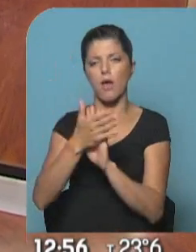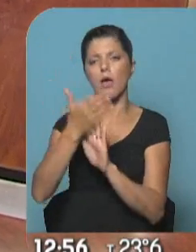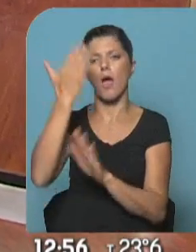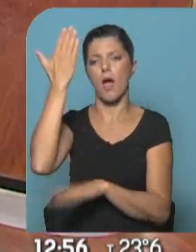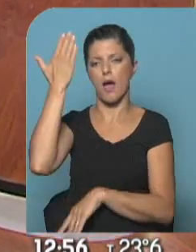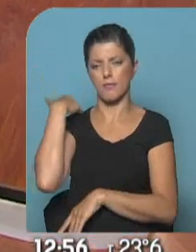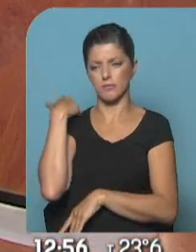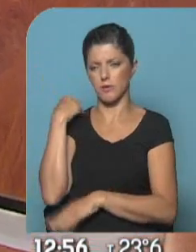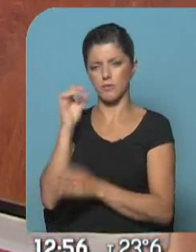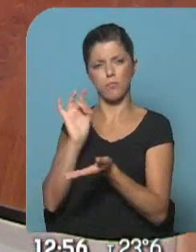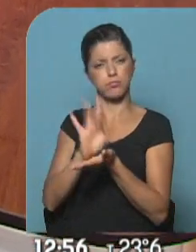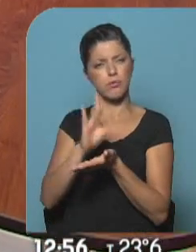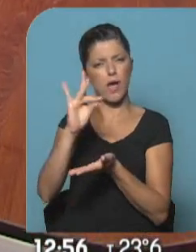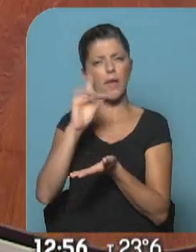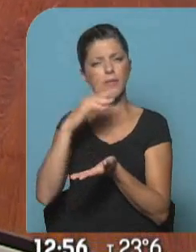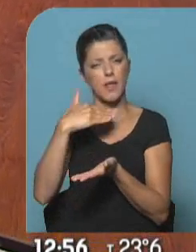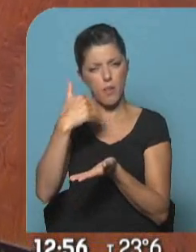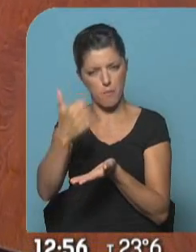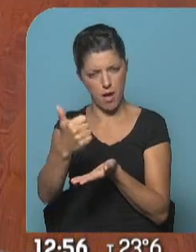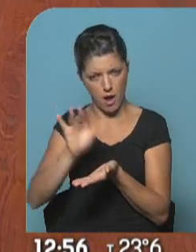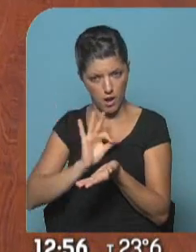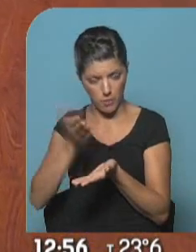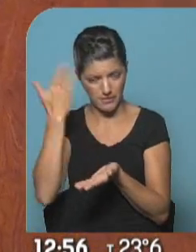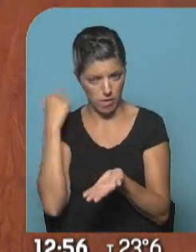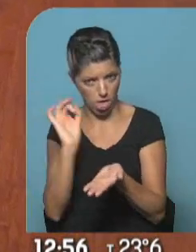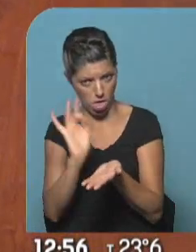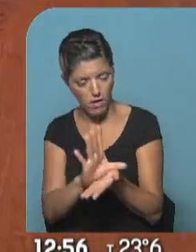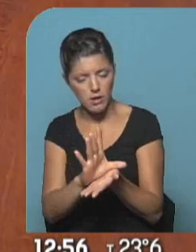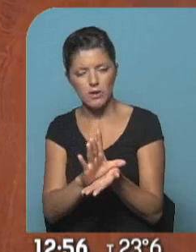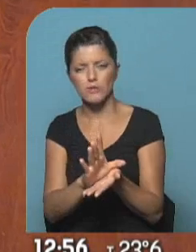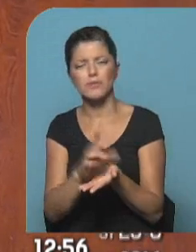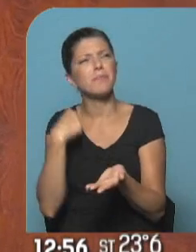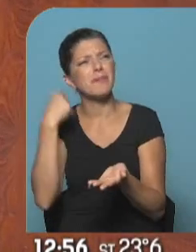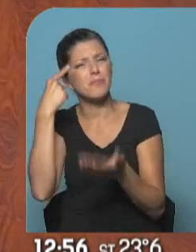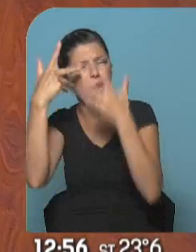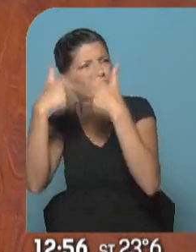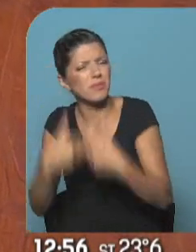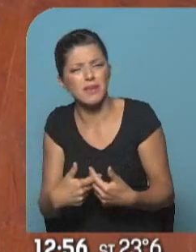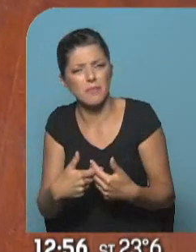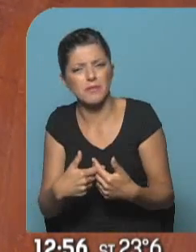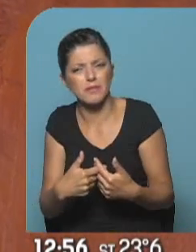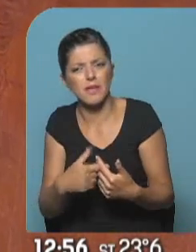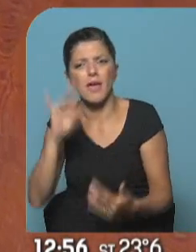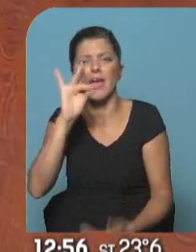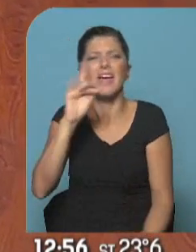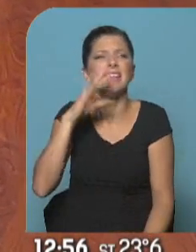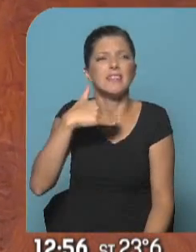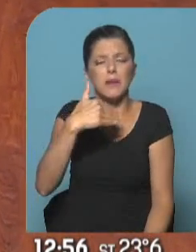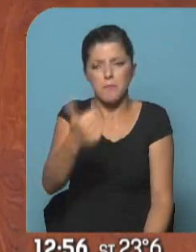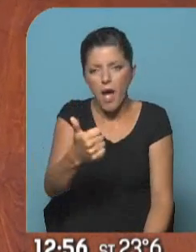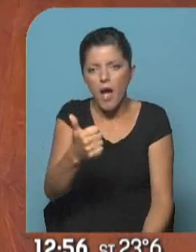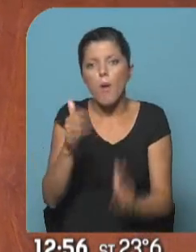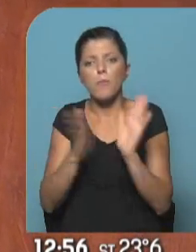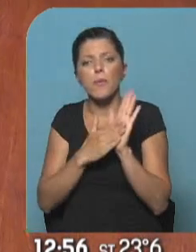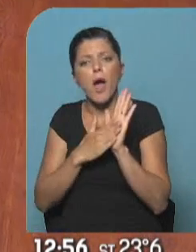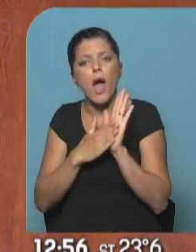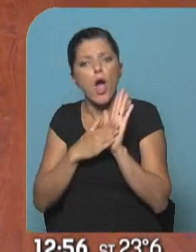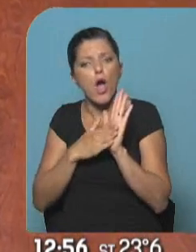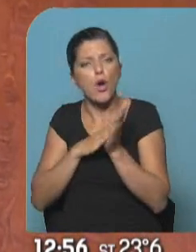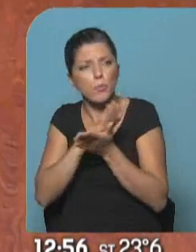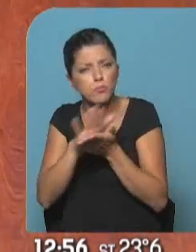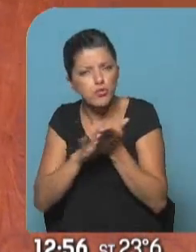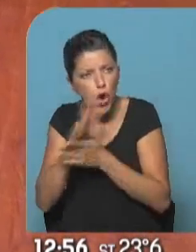la presidenta Dilma Rousseff el año pasado, piensa, ¿cómo cayó tan fácil Dilma cuando no había pruebas de corrupción en su contra